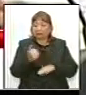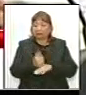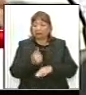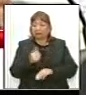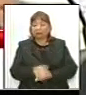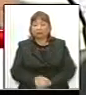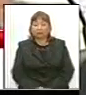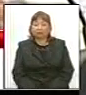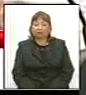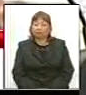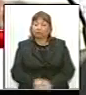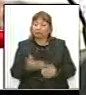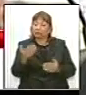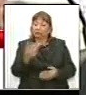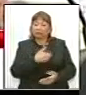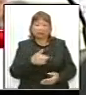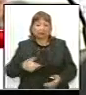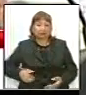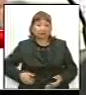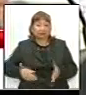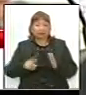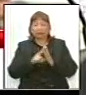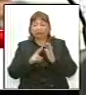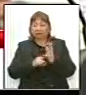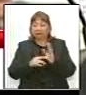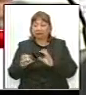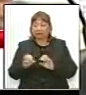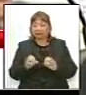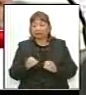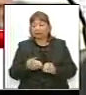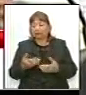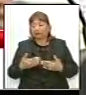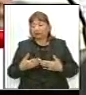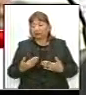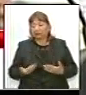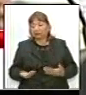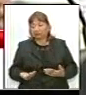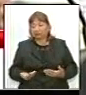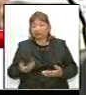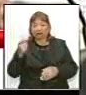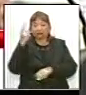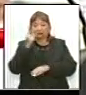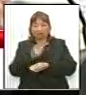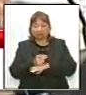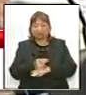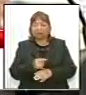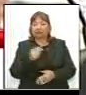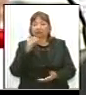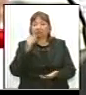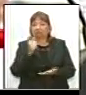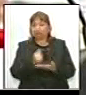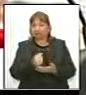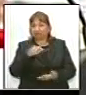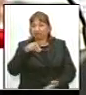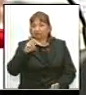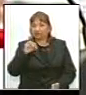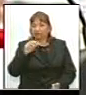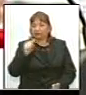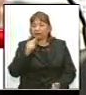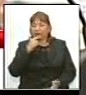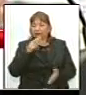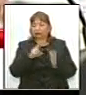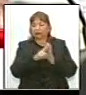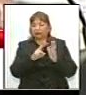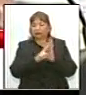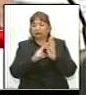delito. Si el presidente no cumplía con ejecutar la sentencia, podía ser denunciado penalmente. Presidente, según el reglamento